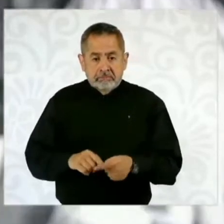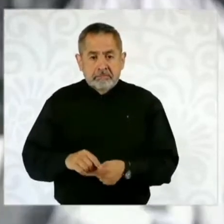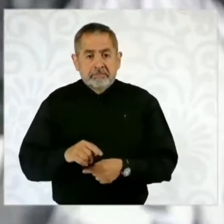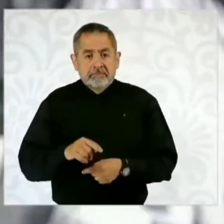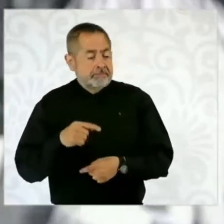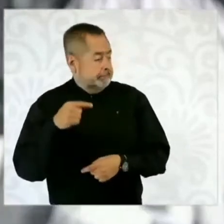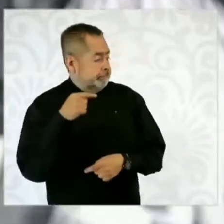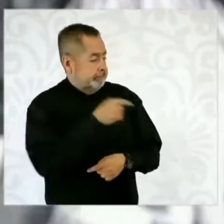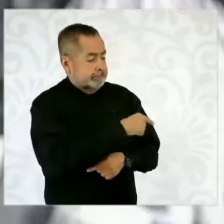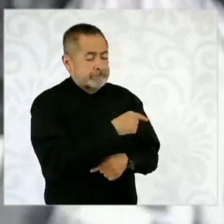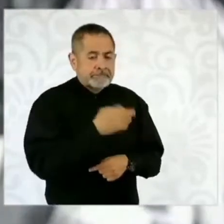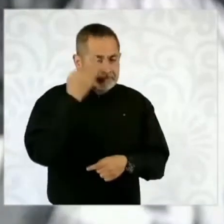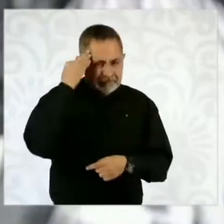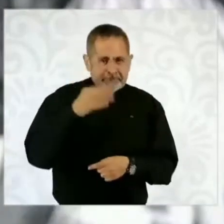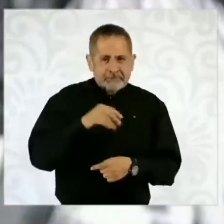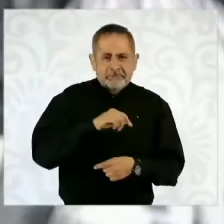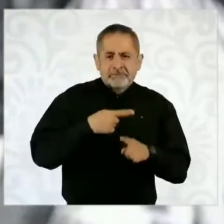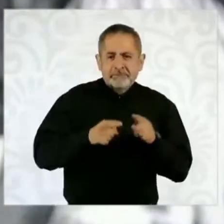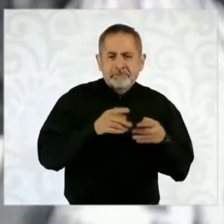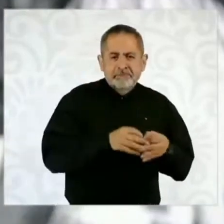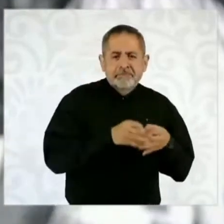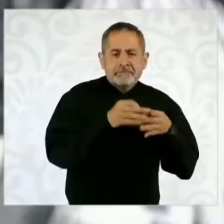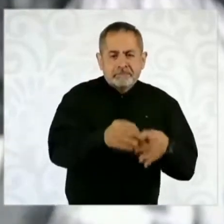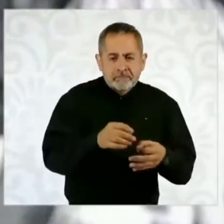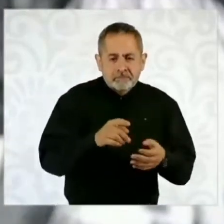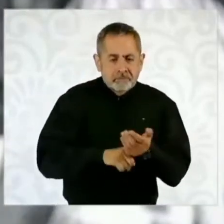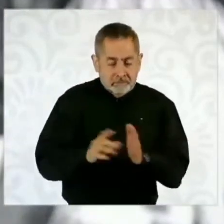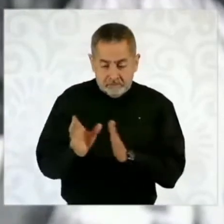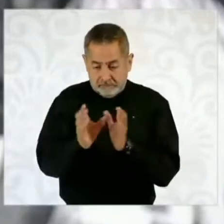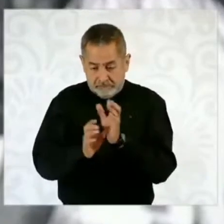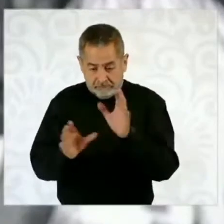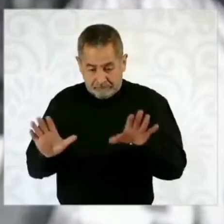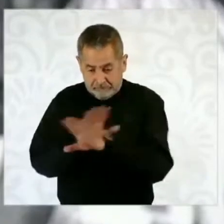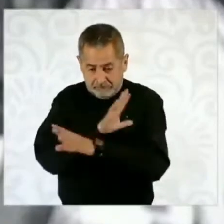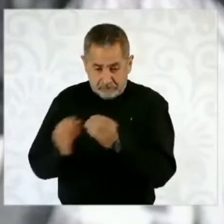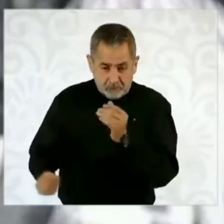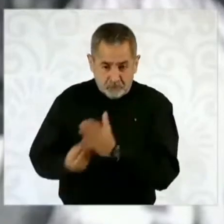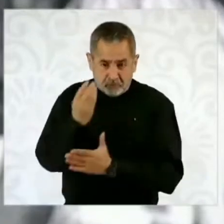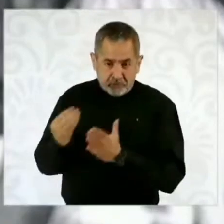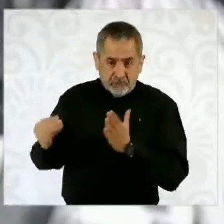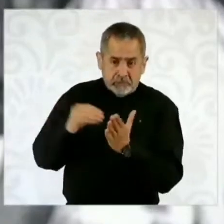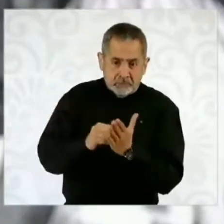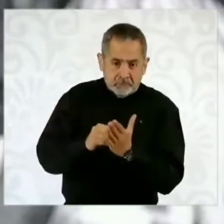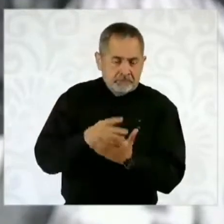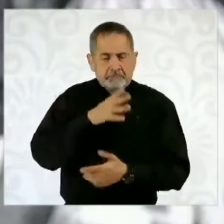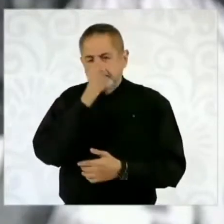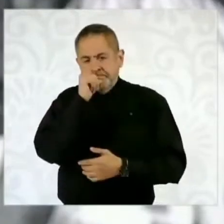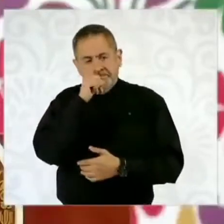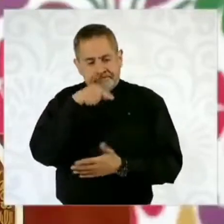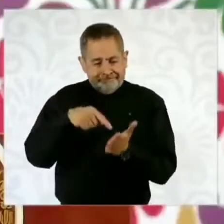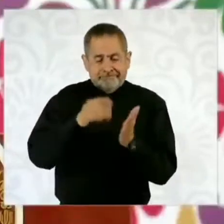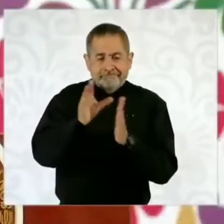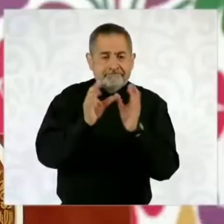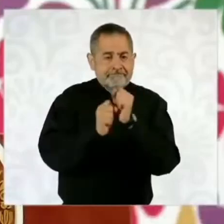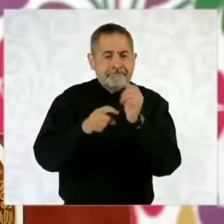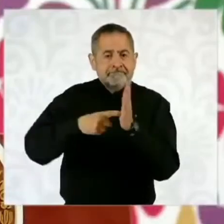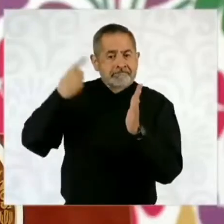tiempo distinto, pues sería una nueva reforma a la Constitución, porque la Constitución tiene establecidos los